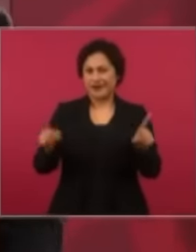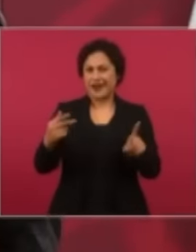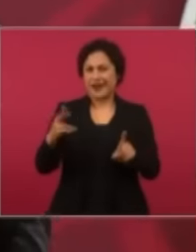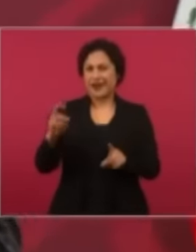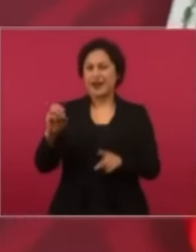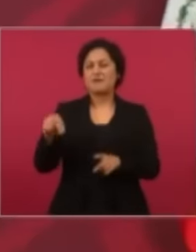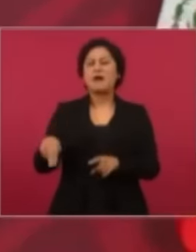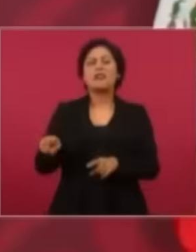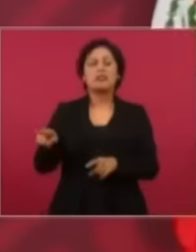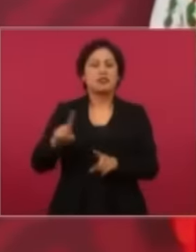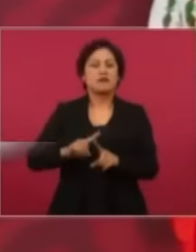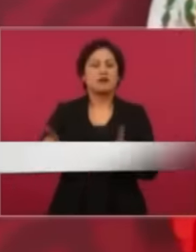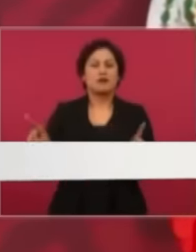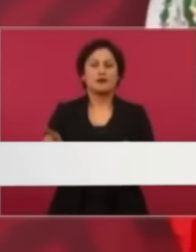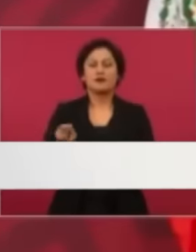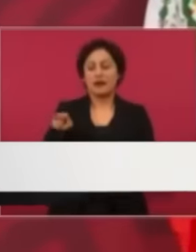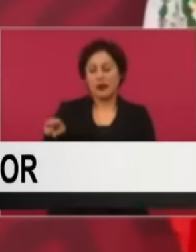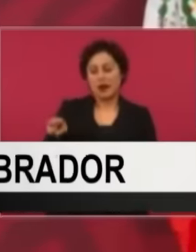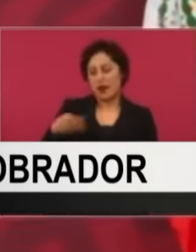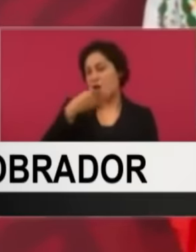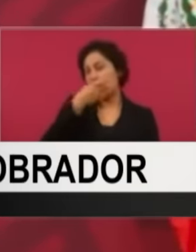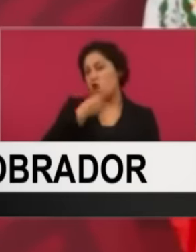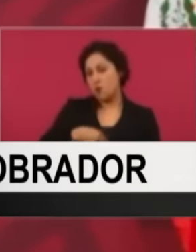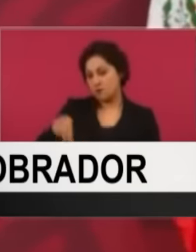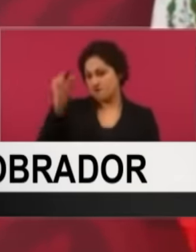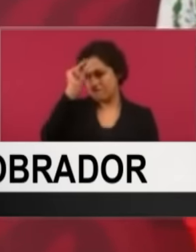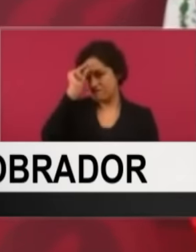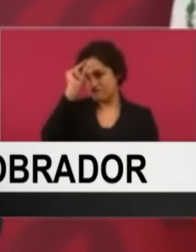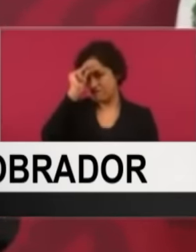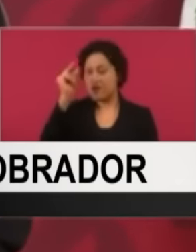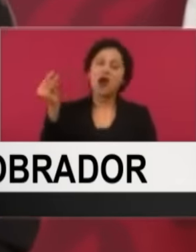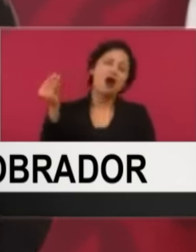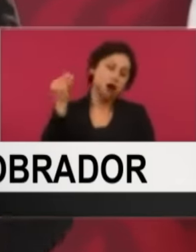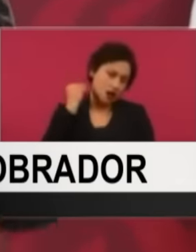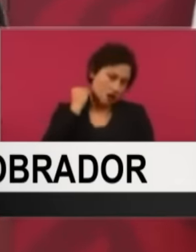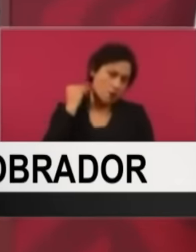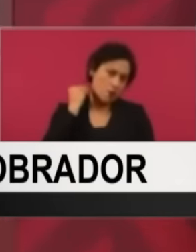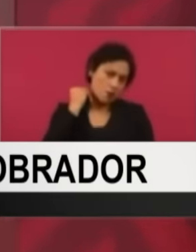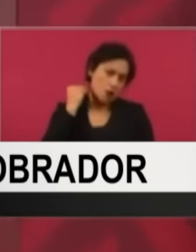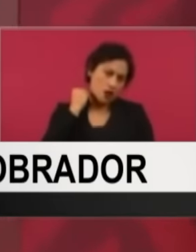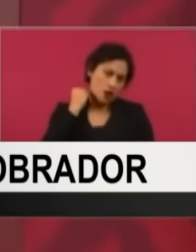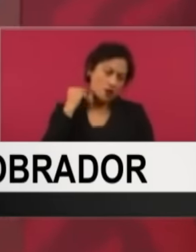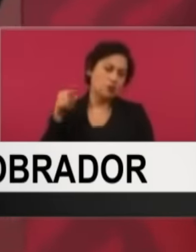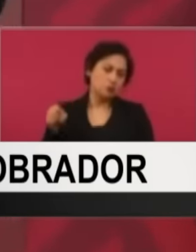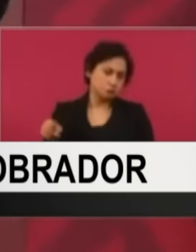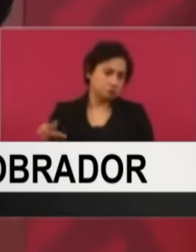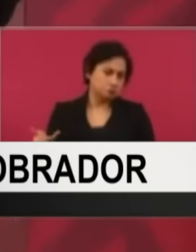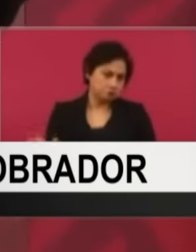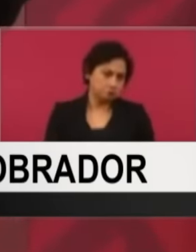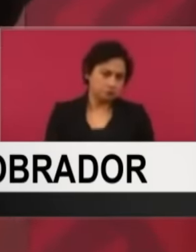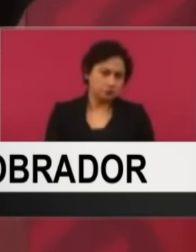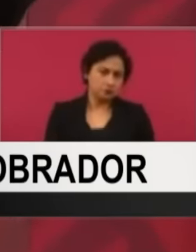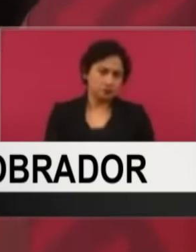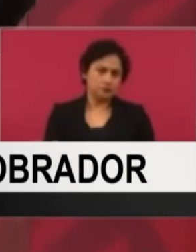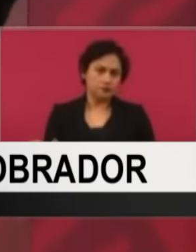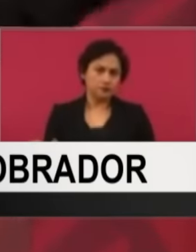Martínez es un agente inteligente abogado no este